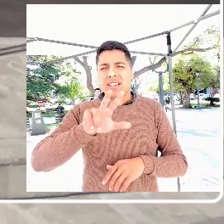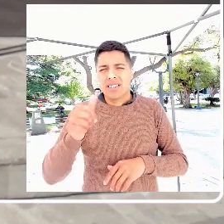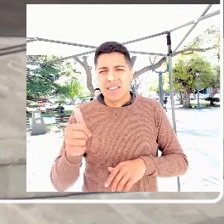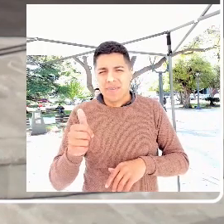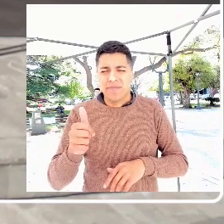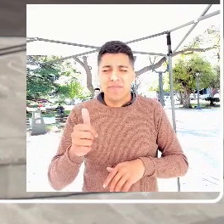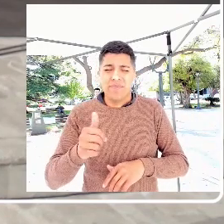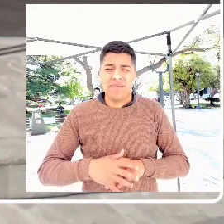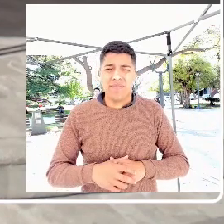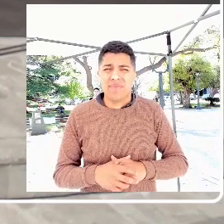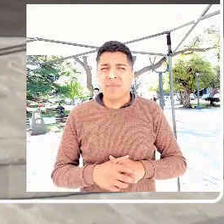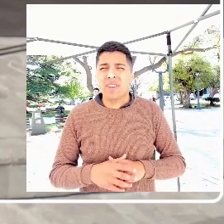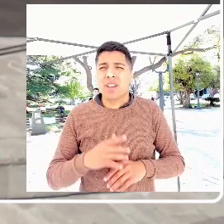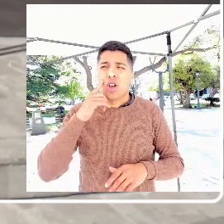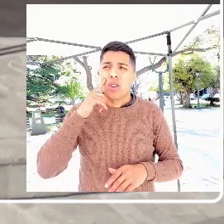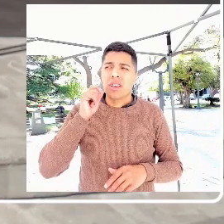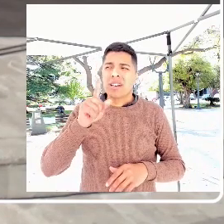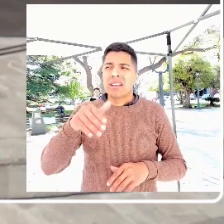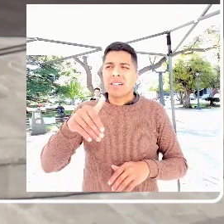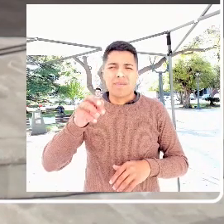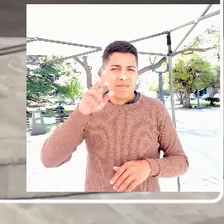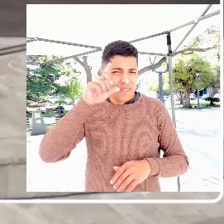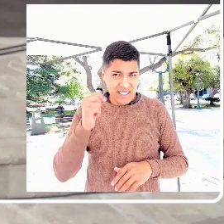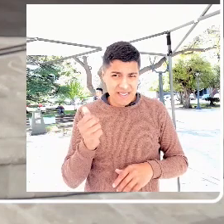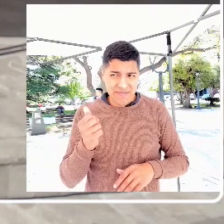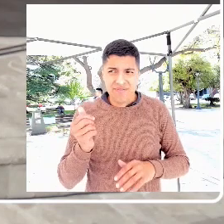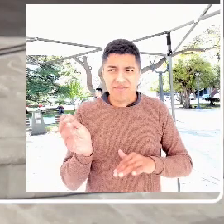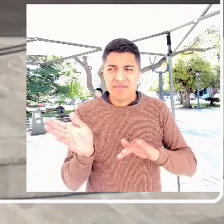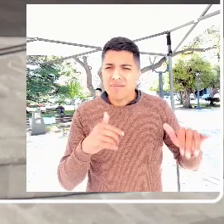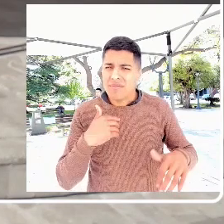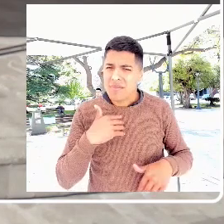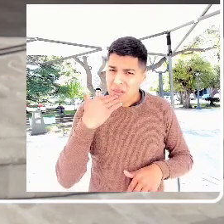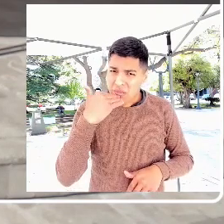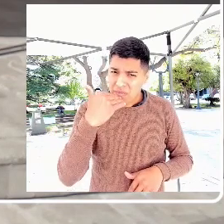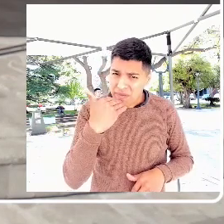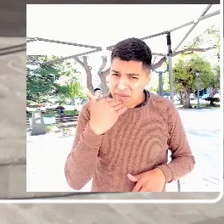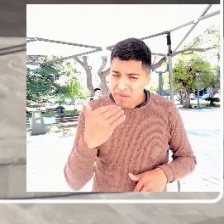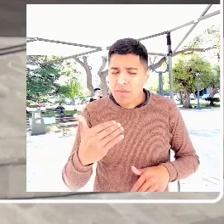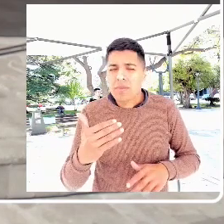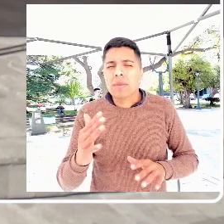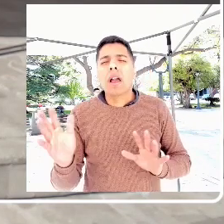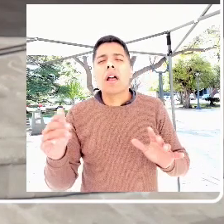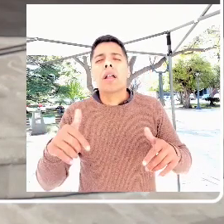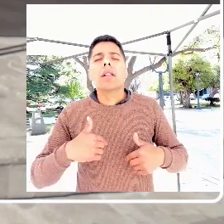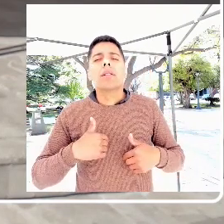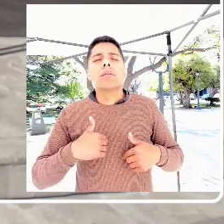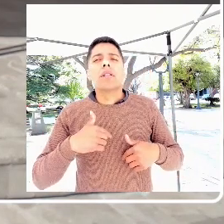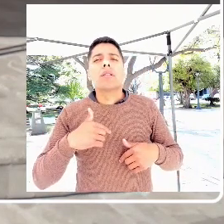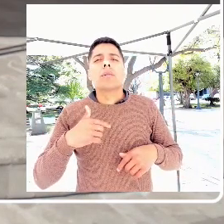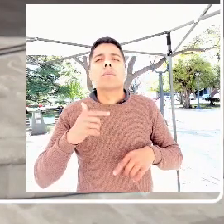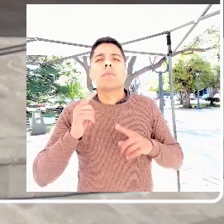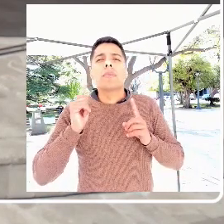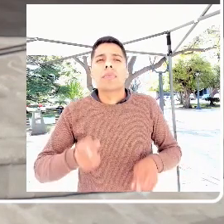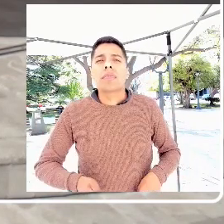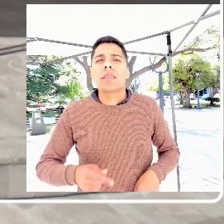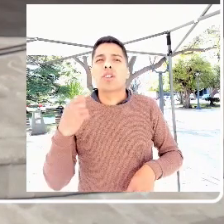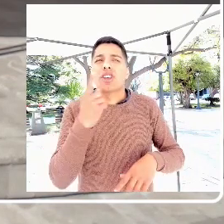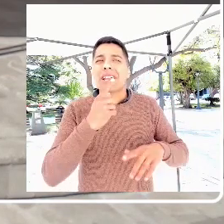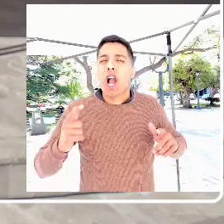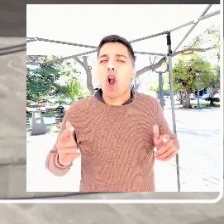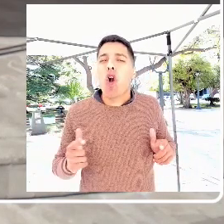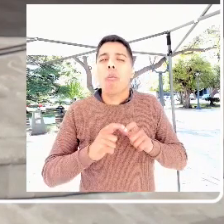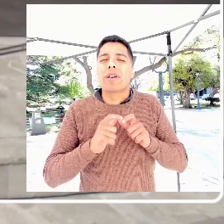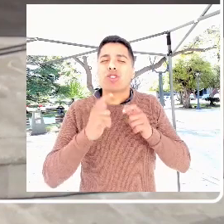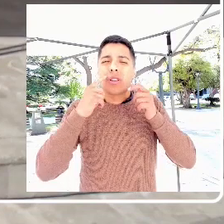36. Concejal Fernández tiene la palabra. Muchas gracias, señor presidente. En virtud también de la Comisión de